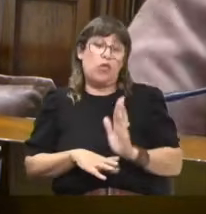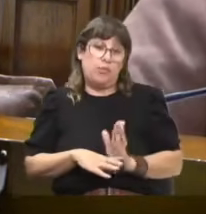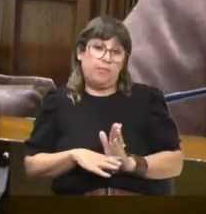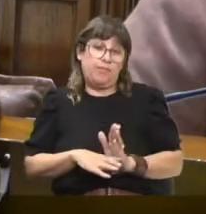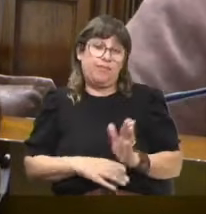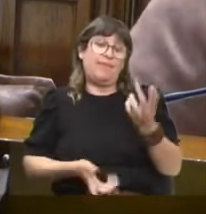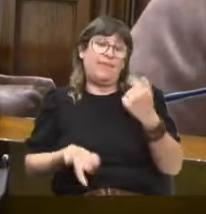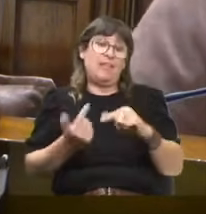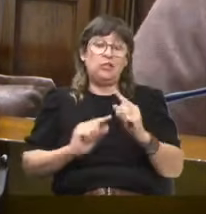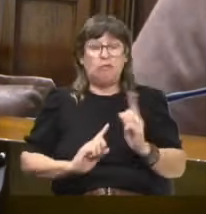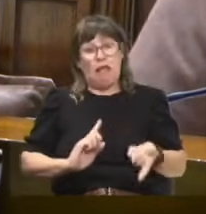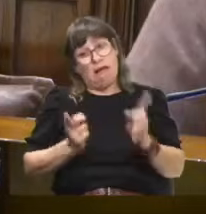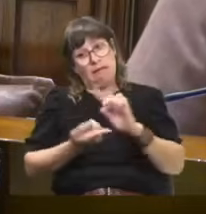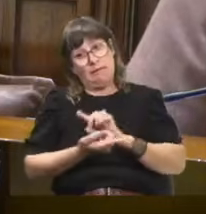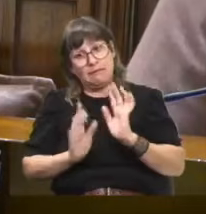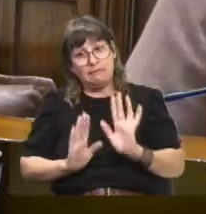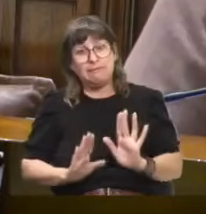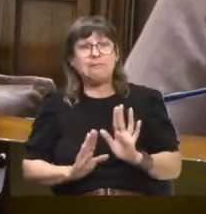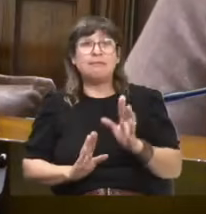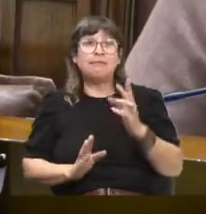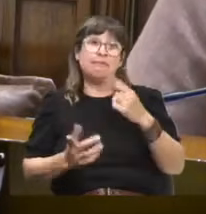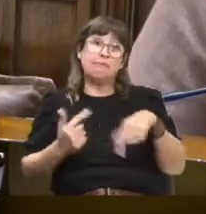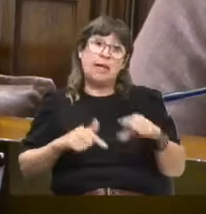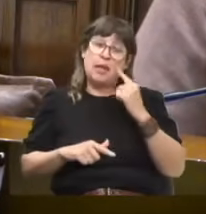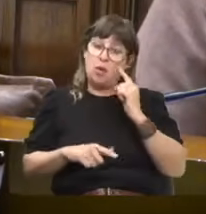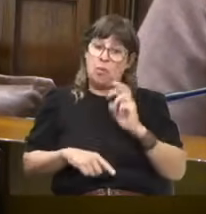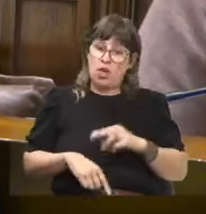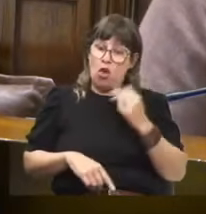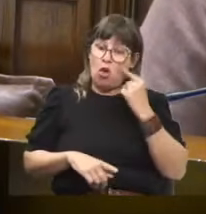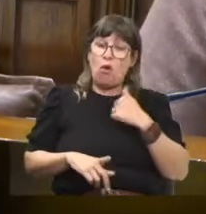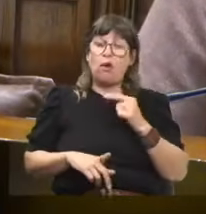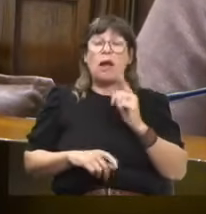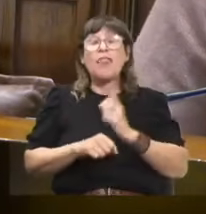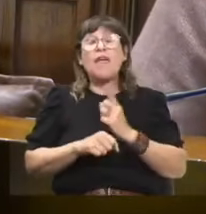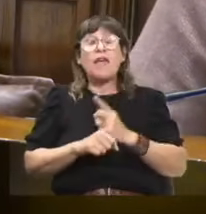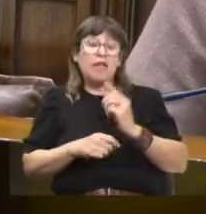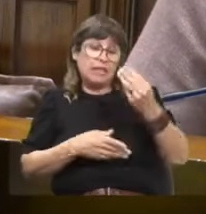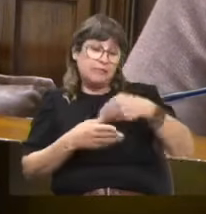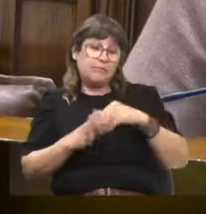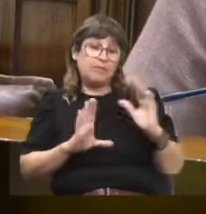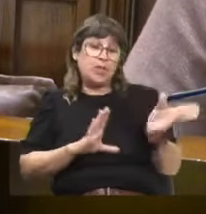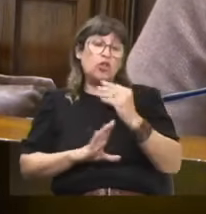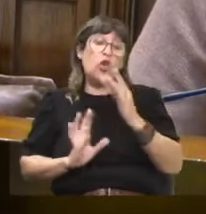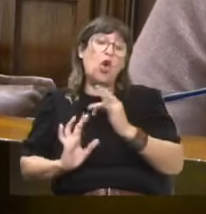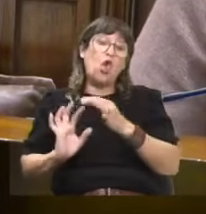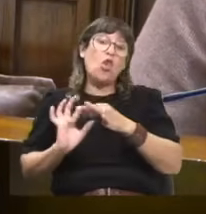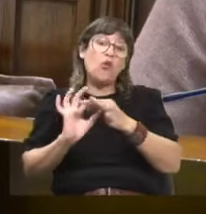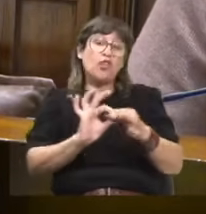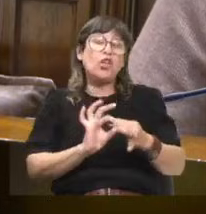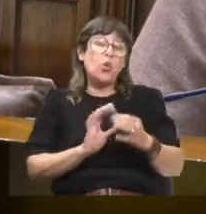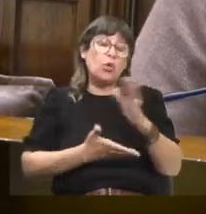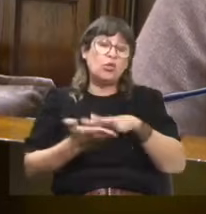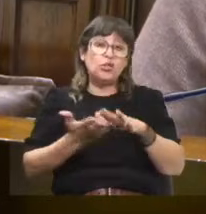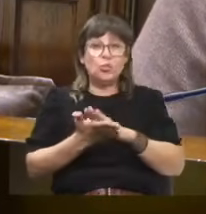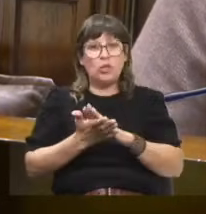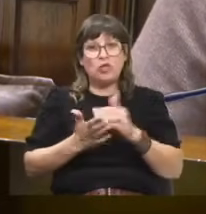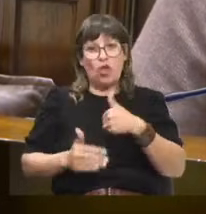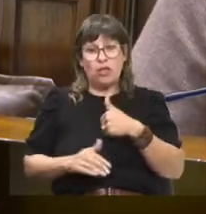que, por el contrario, a su criterio, debería comprender todo vínculo o situación funcional que